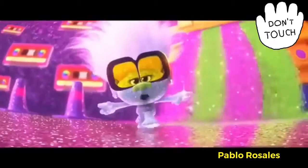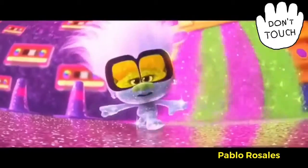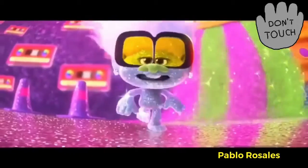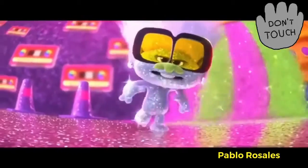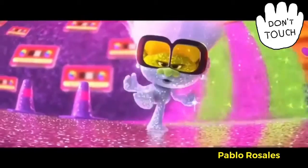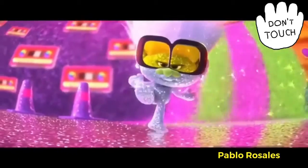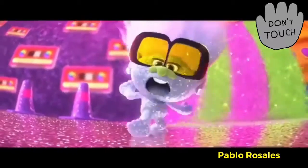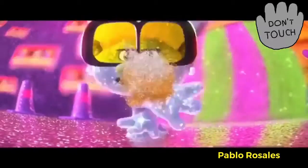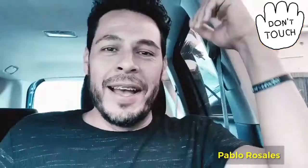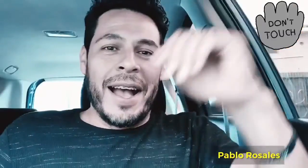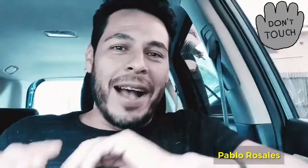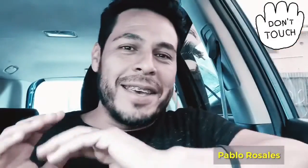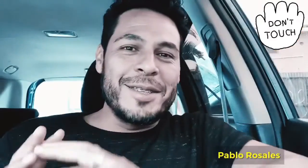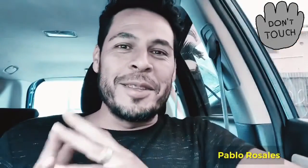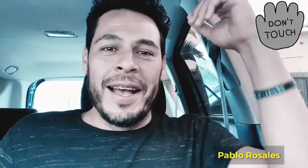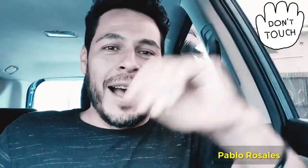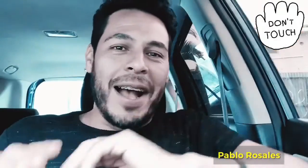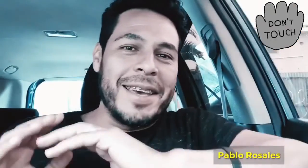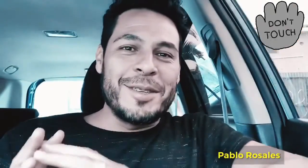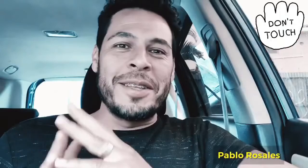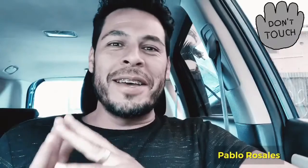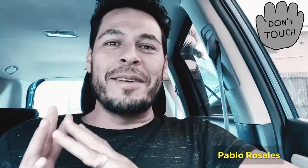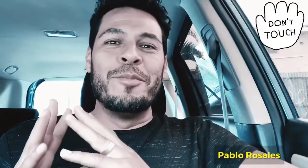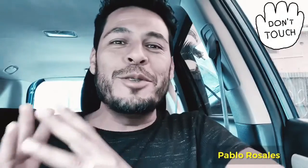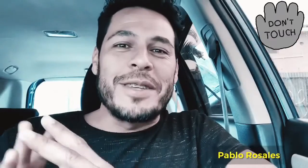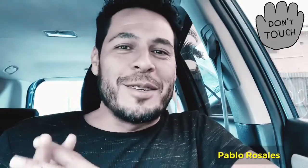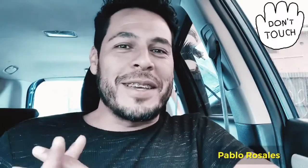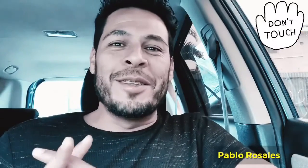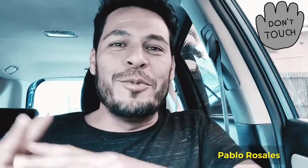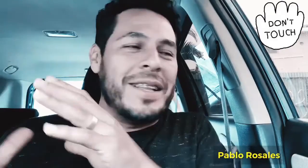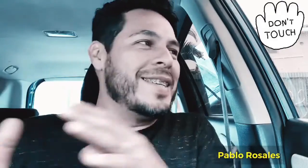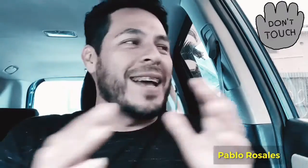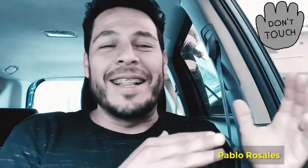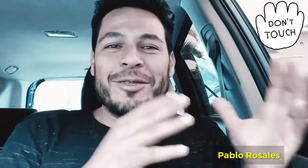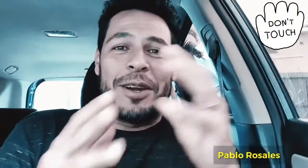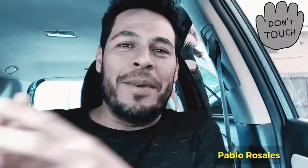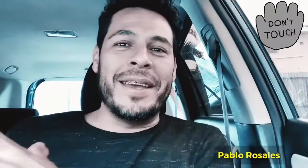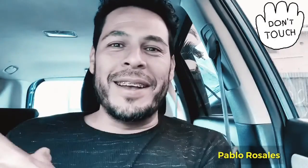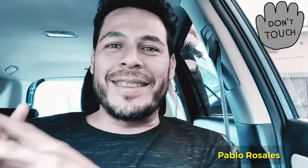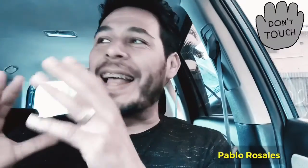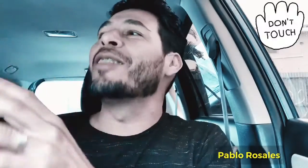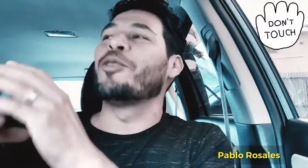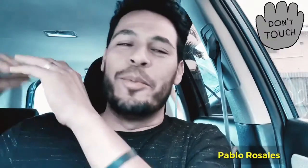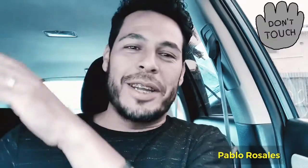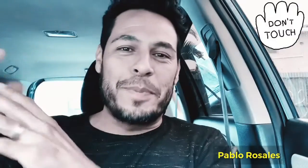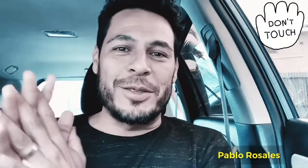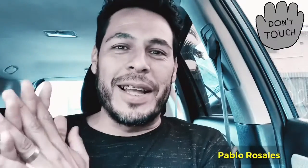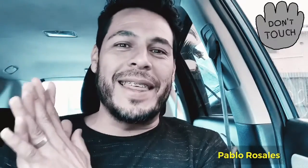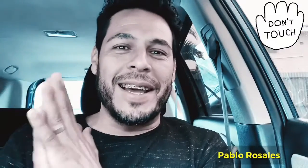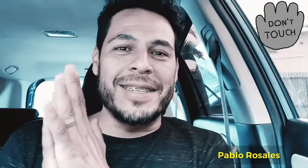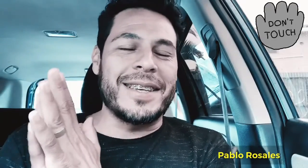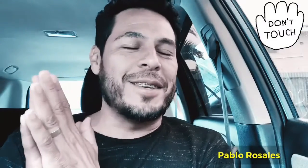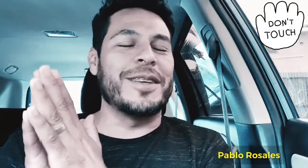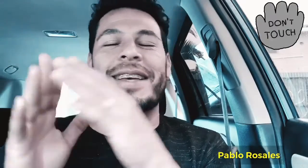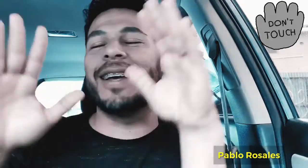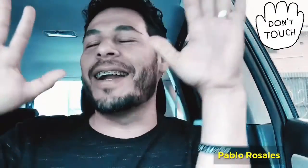mismo tráiler. Manda fuego, señor. Aquí es donde muchos de los que no utilizan el streaming tanto como otras personas le